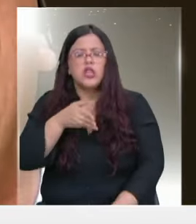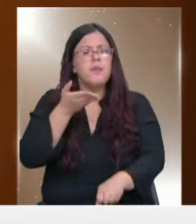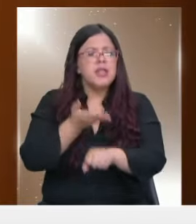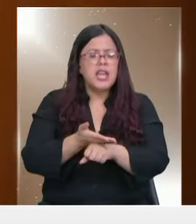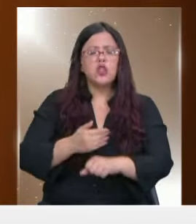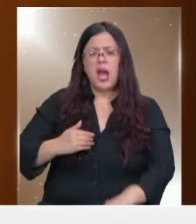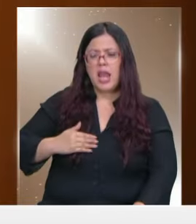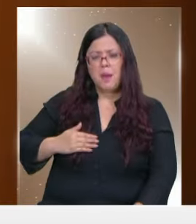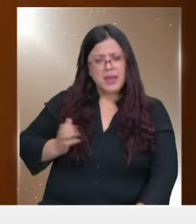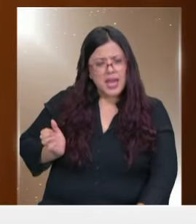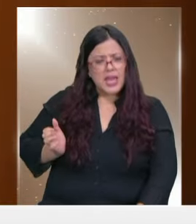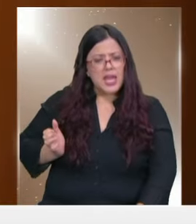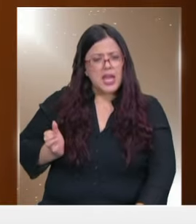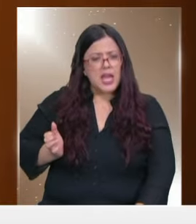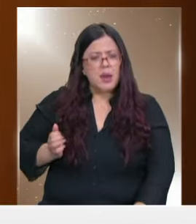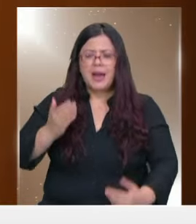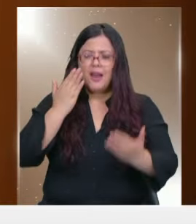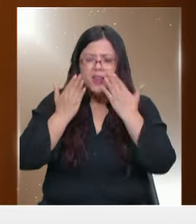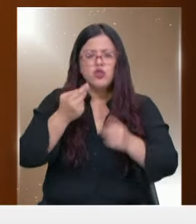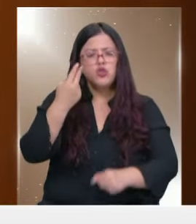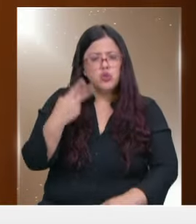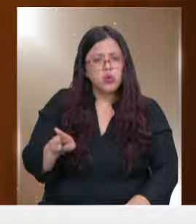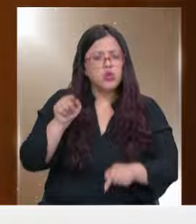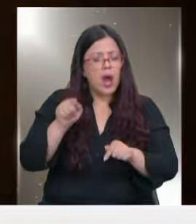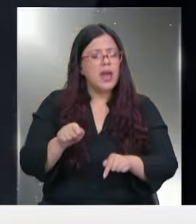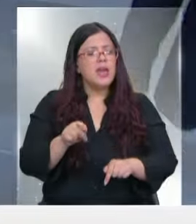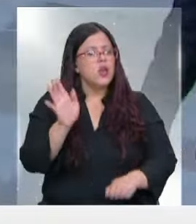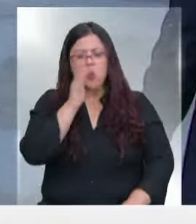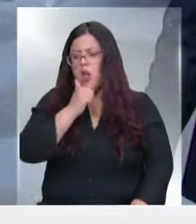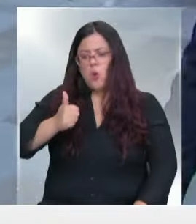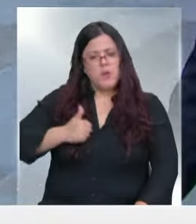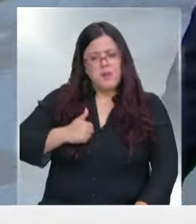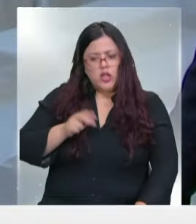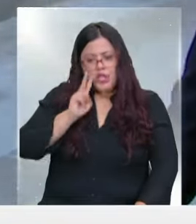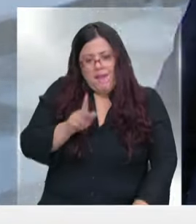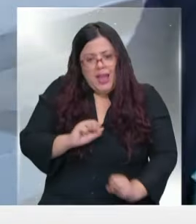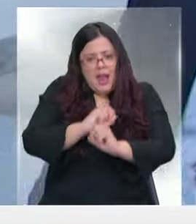fines propios. Ahí está la falta de probidad clarita.